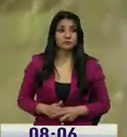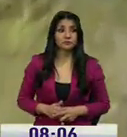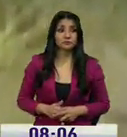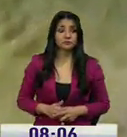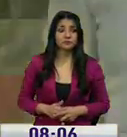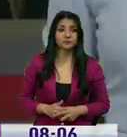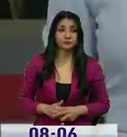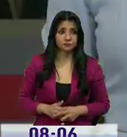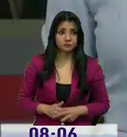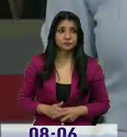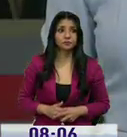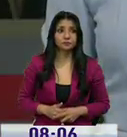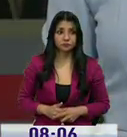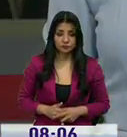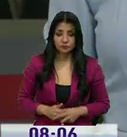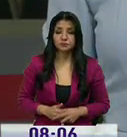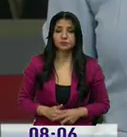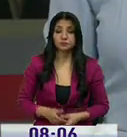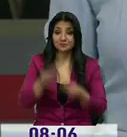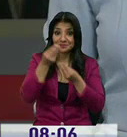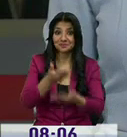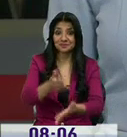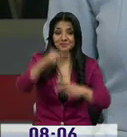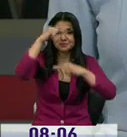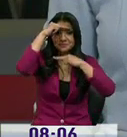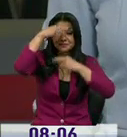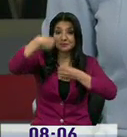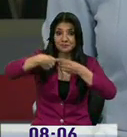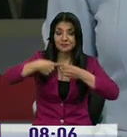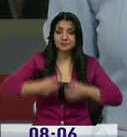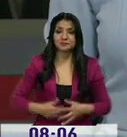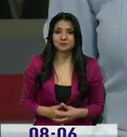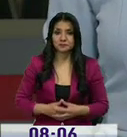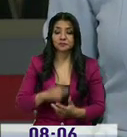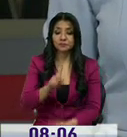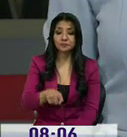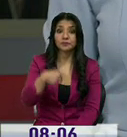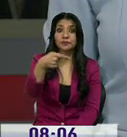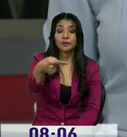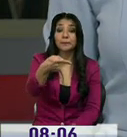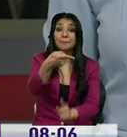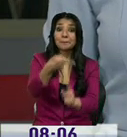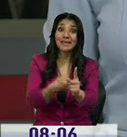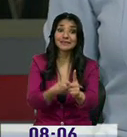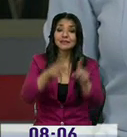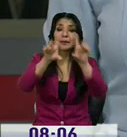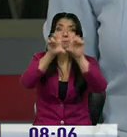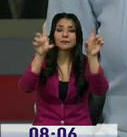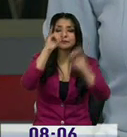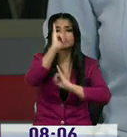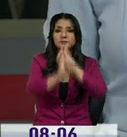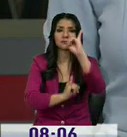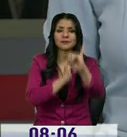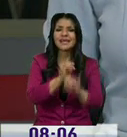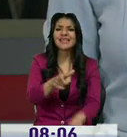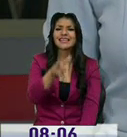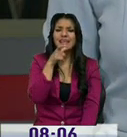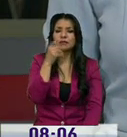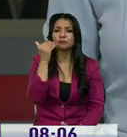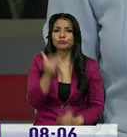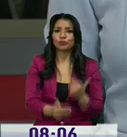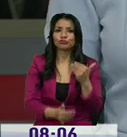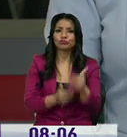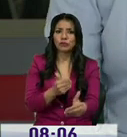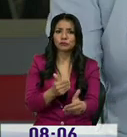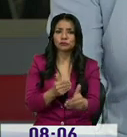Casamen. Y ahora vamos con noticias de la capital. El próximo mes se conocerá la empresa internacional que acompañará el proceso